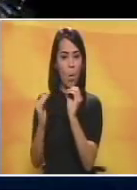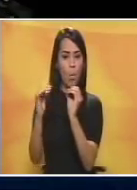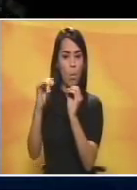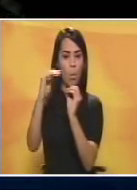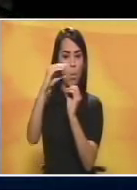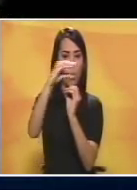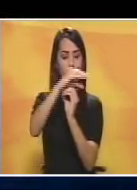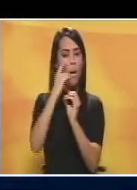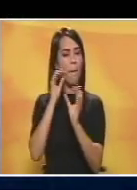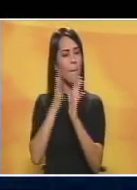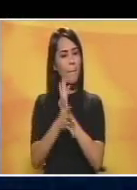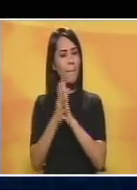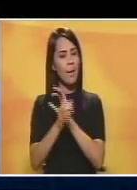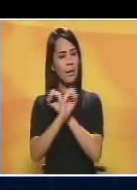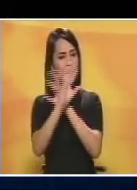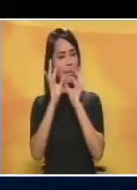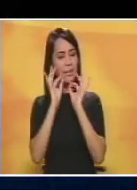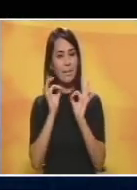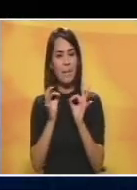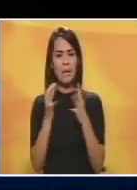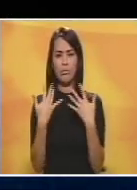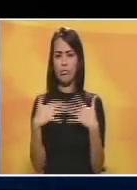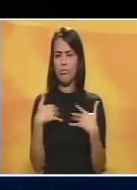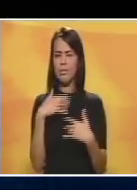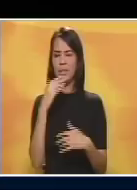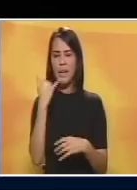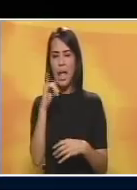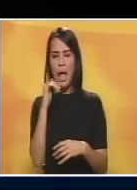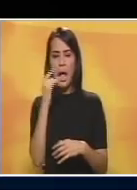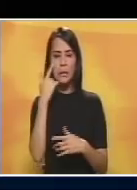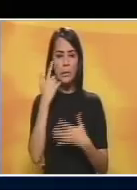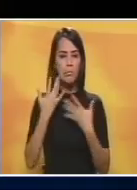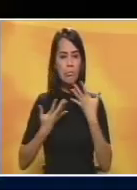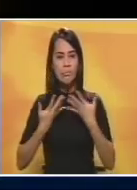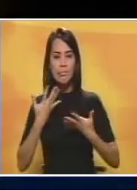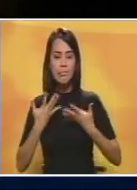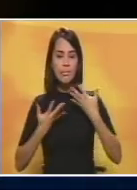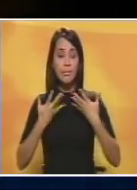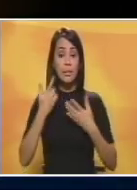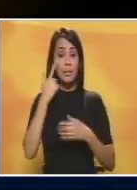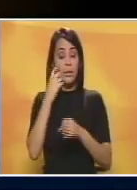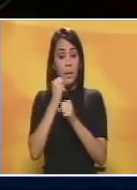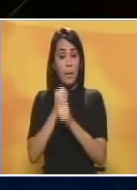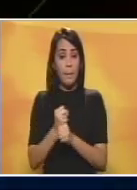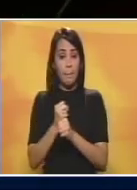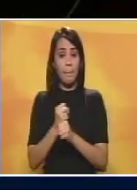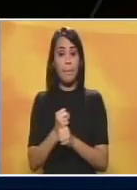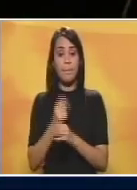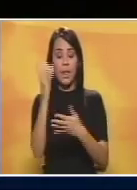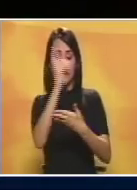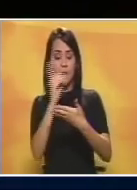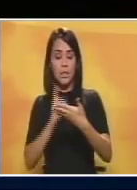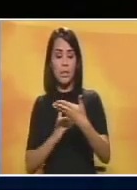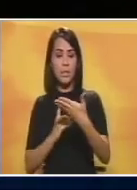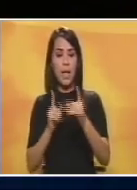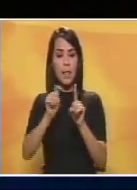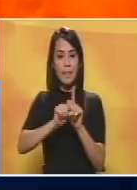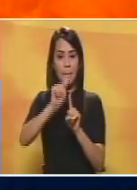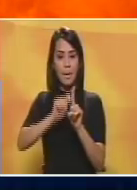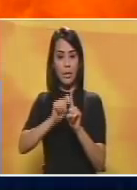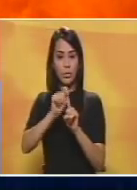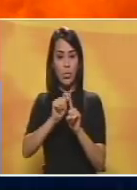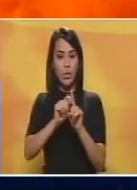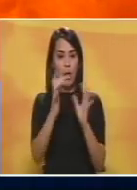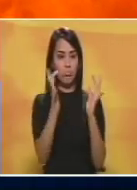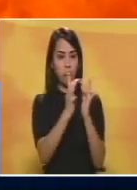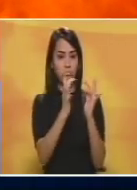contribuir a esclarecer los misterios que este esconde. Está previsto que la sonda, diseñada para soportar temperaturas cercanas a